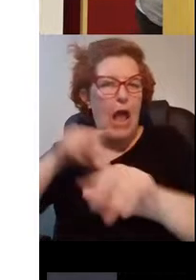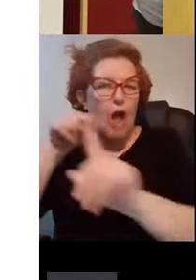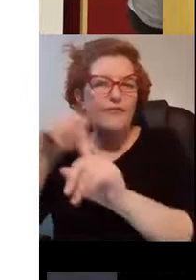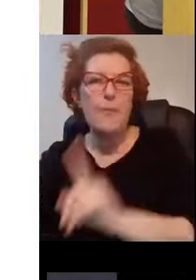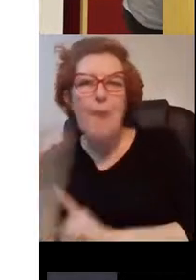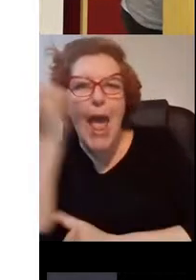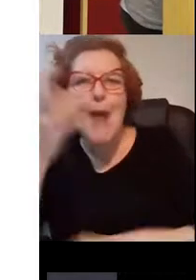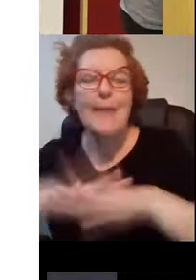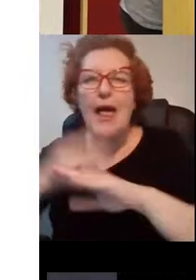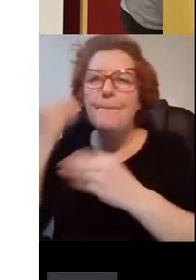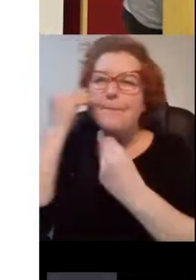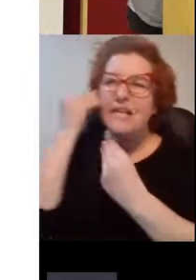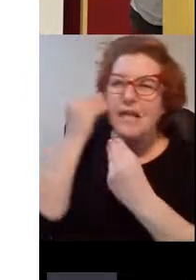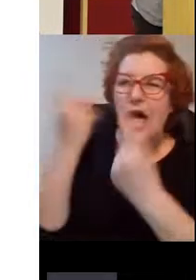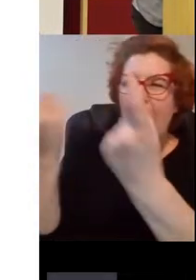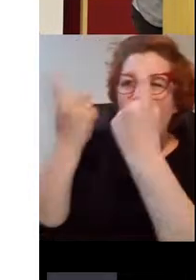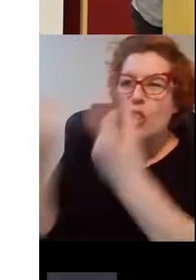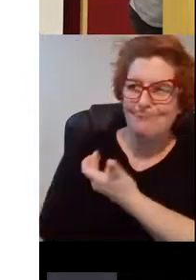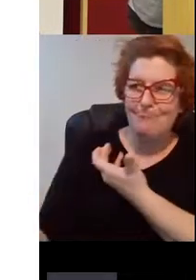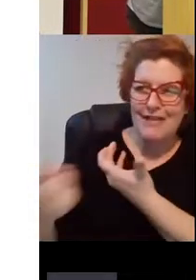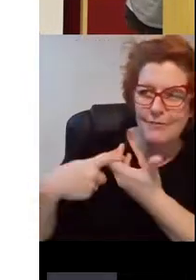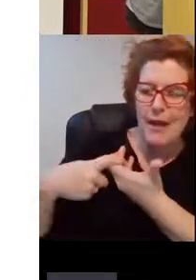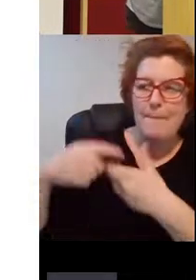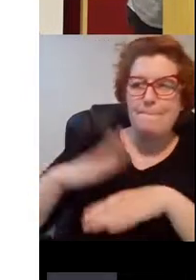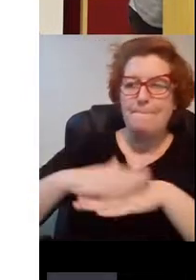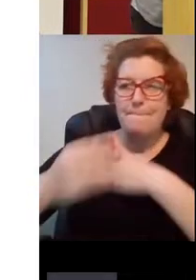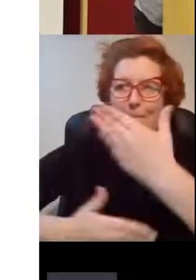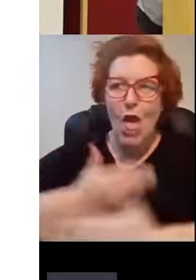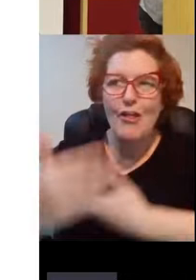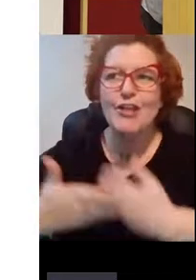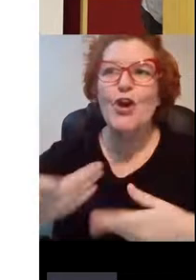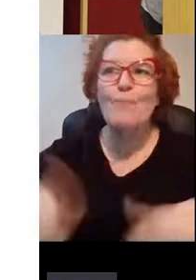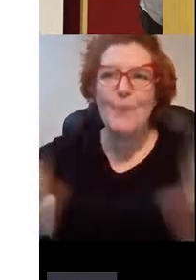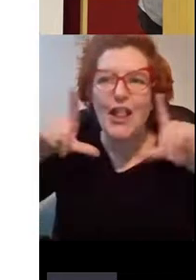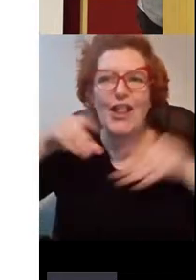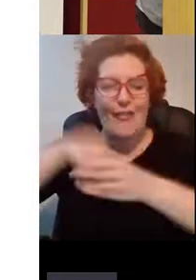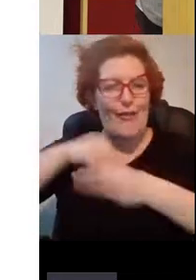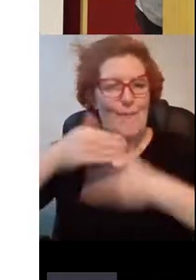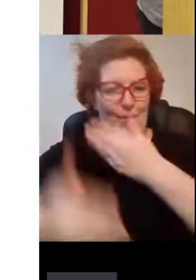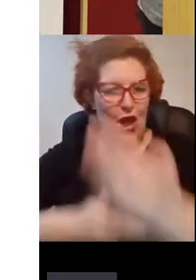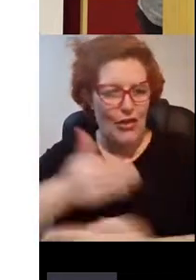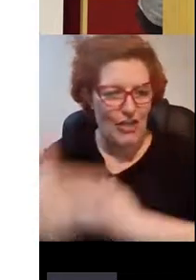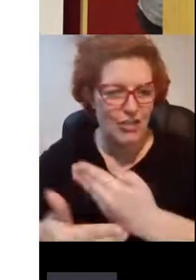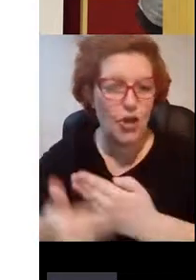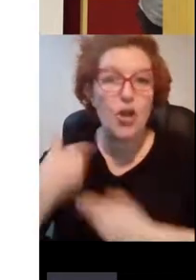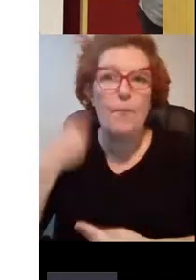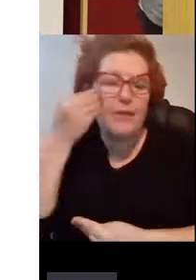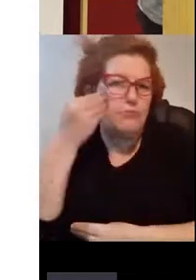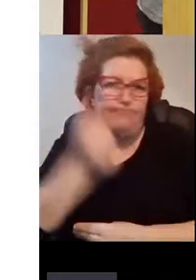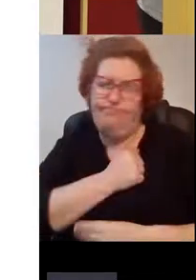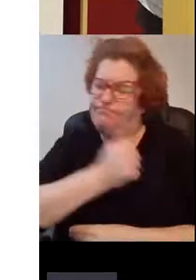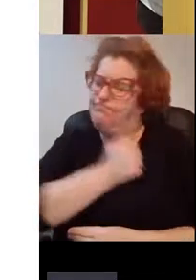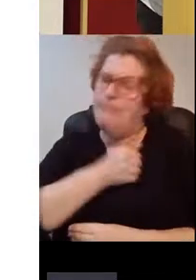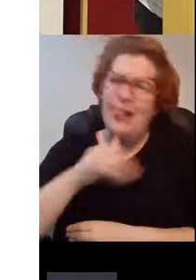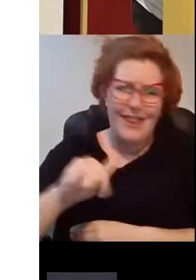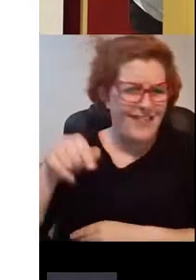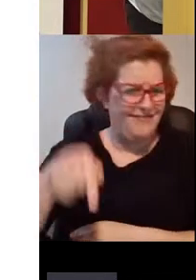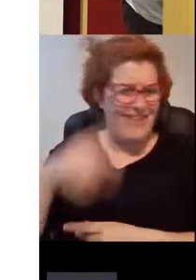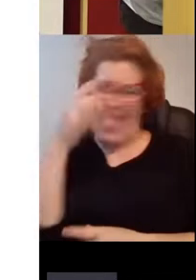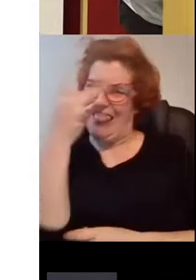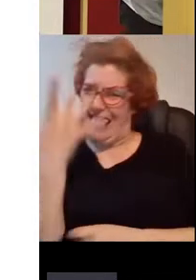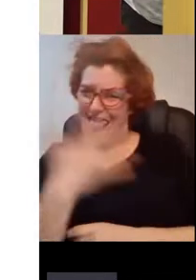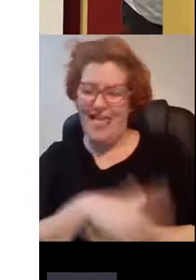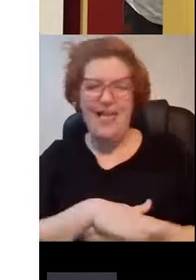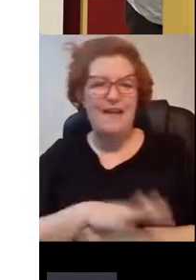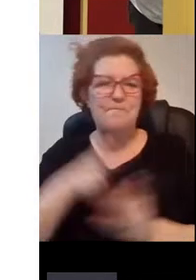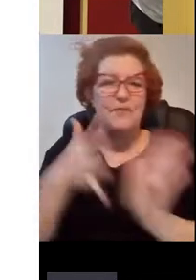alumno y situándolo en el proceso y en el centro del proceso de aprendizaje. Creo firmemente en ello. Y he llevado, yo creo que